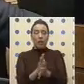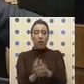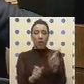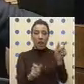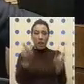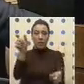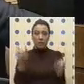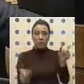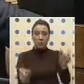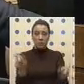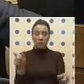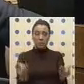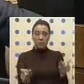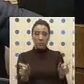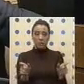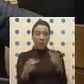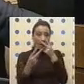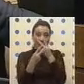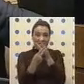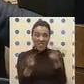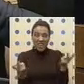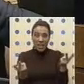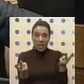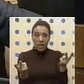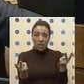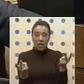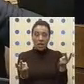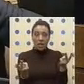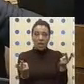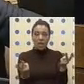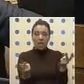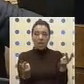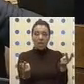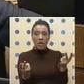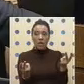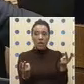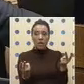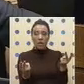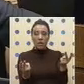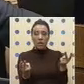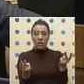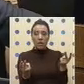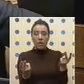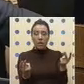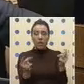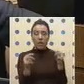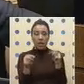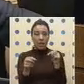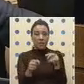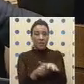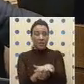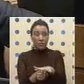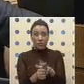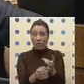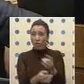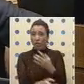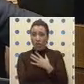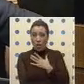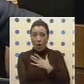personas que visualizaron y expresaron en ese hecho tan doloroso